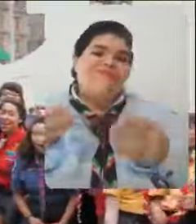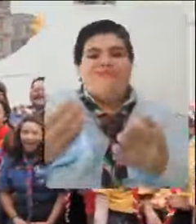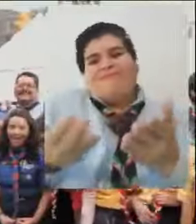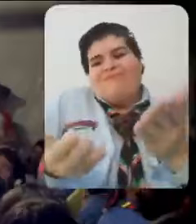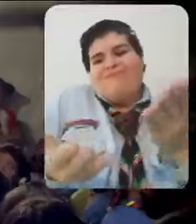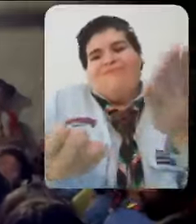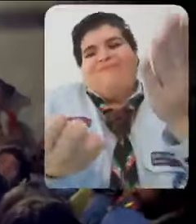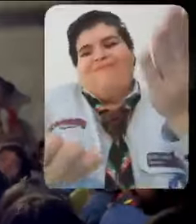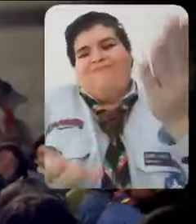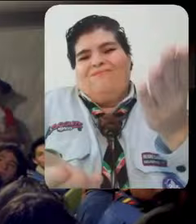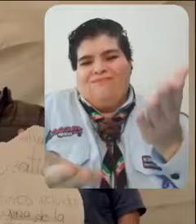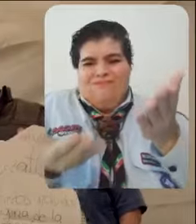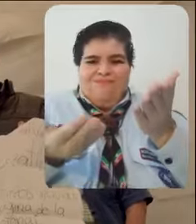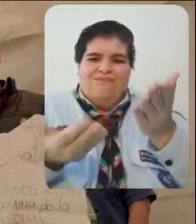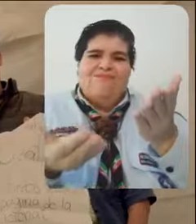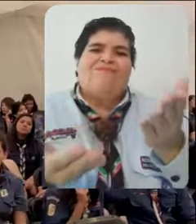necesitamos de ti.